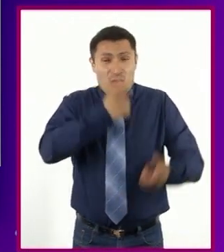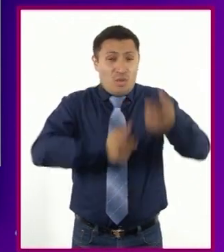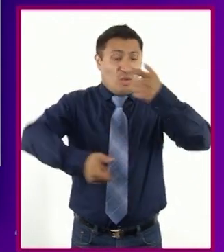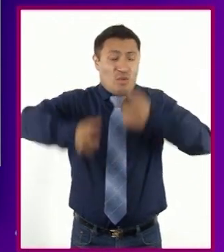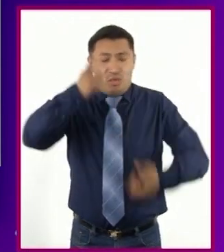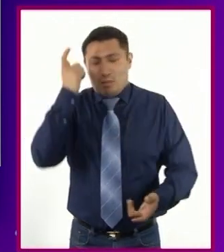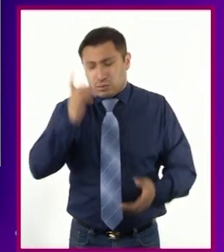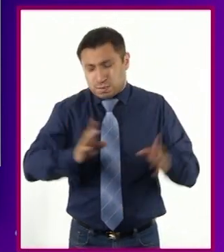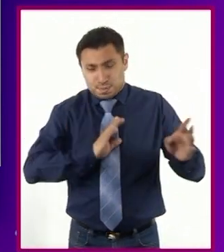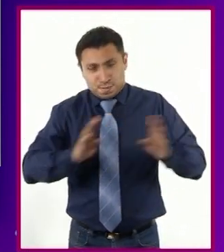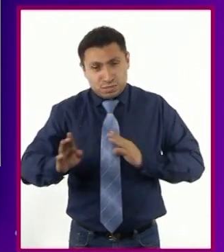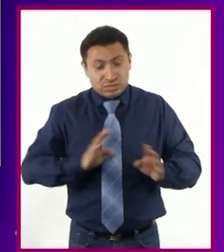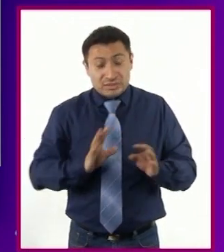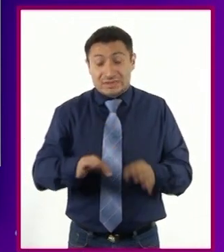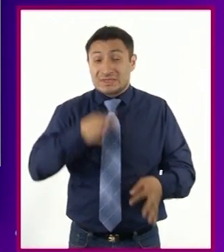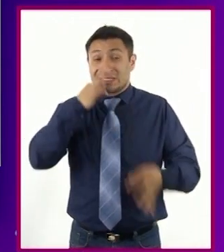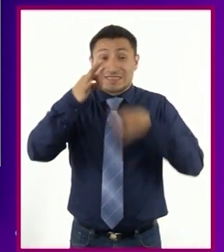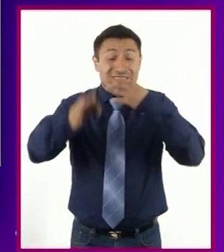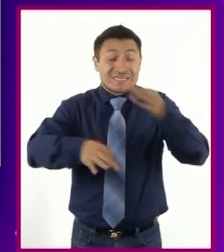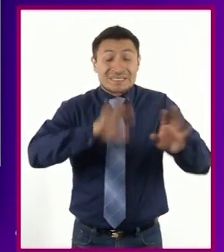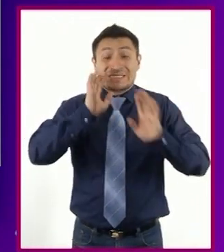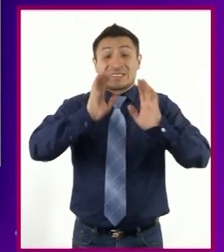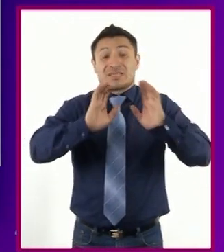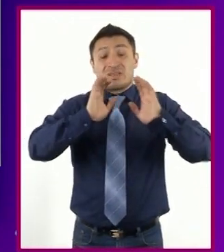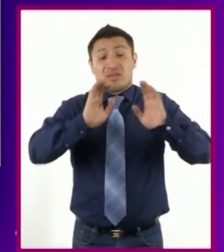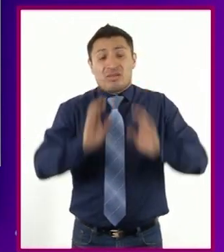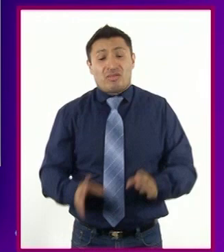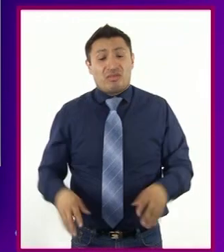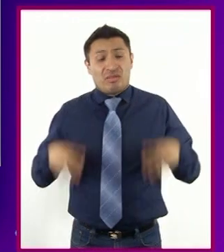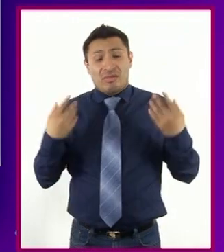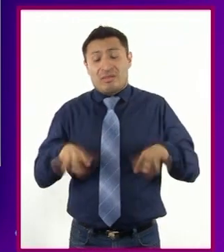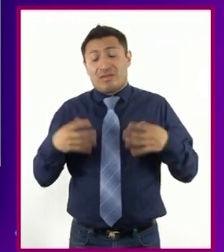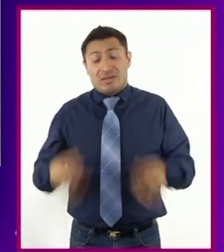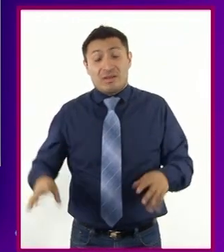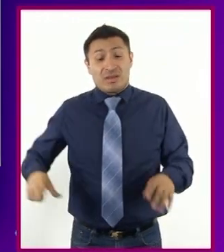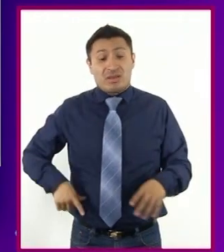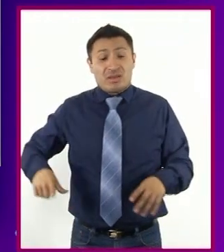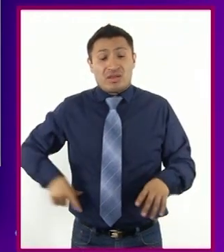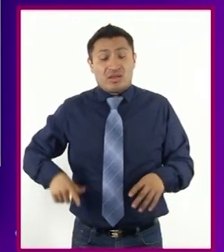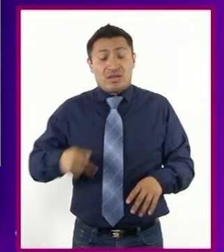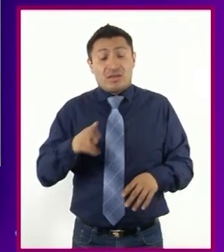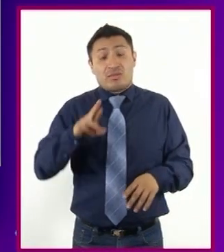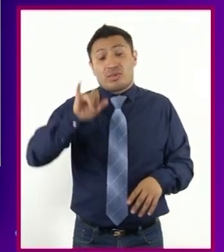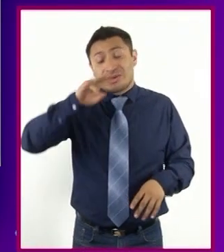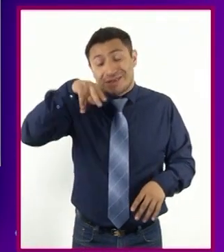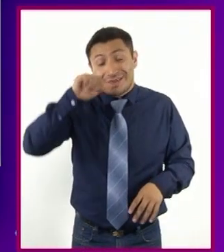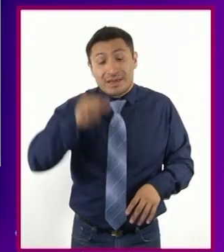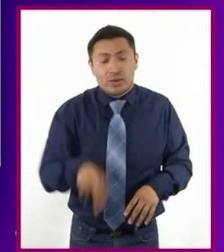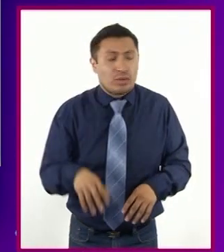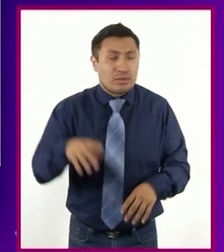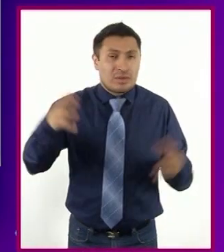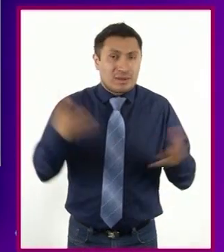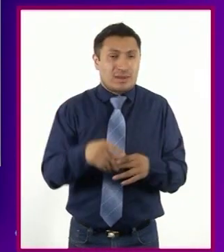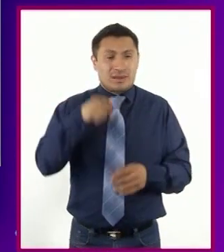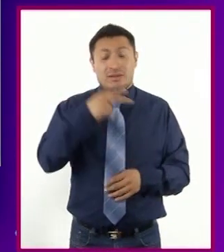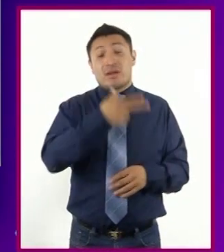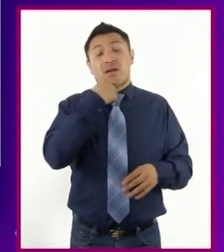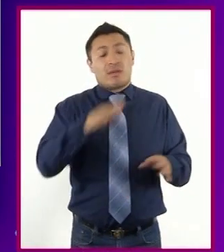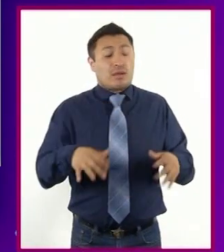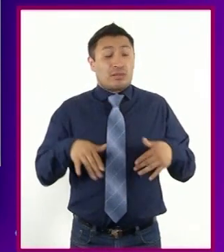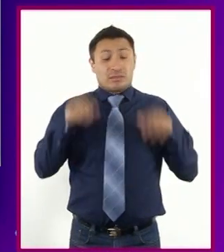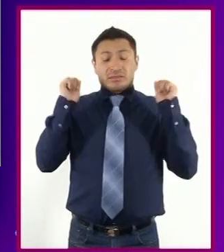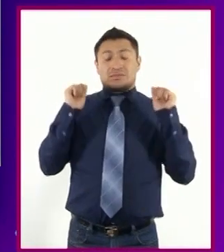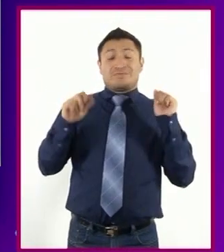del ejército y la amenaza del creciente Estado prusiano hicieron que Napoleón III retirara sus tropas en diciembre